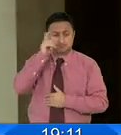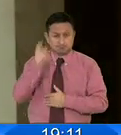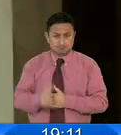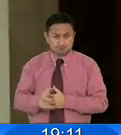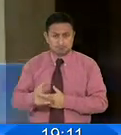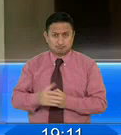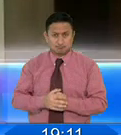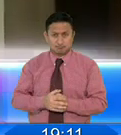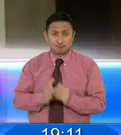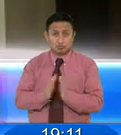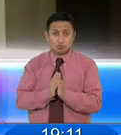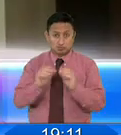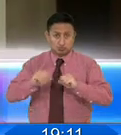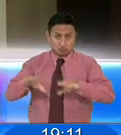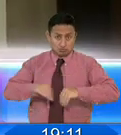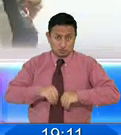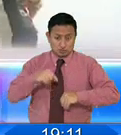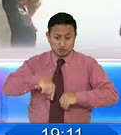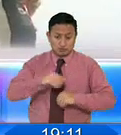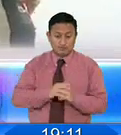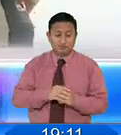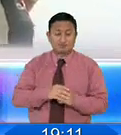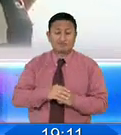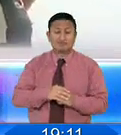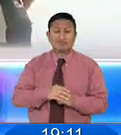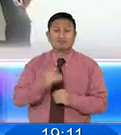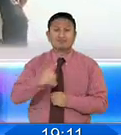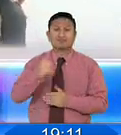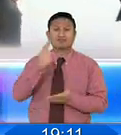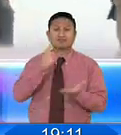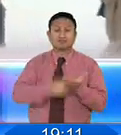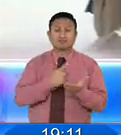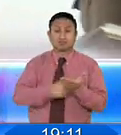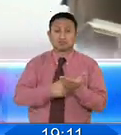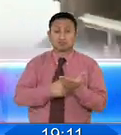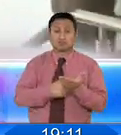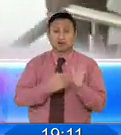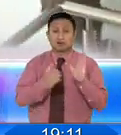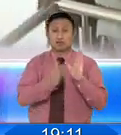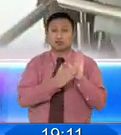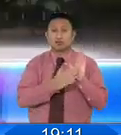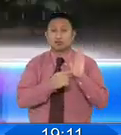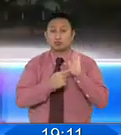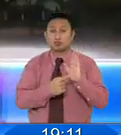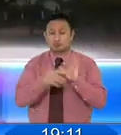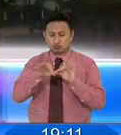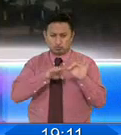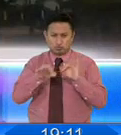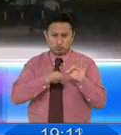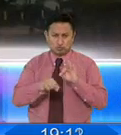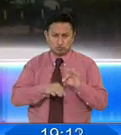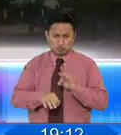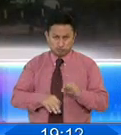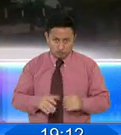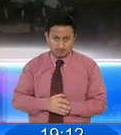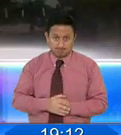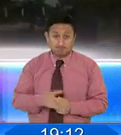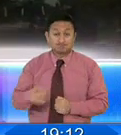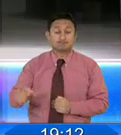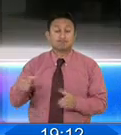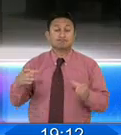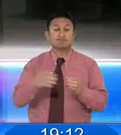Estado, luego de que ésta exponga en audiencia los argumentos recabados durante la instrucción fiscal. En la Unidad